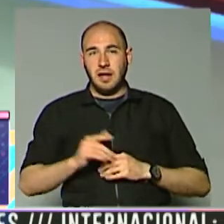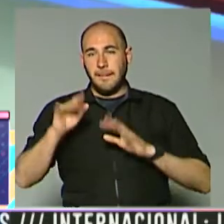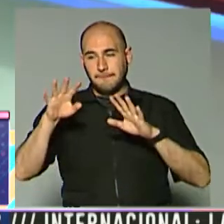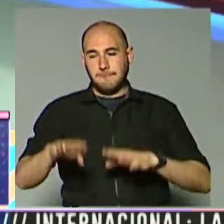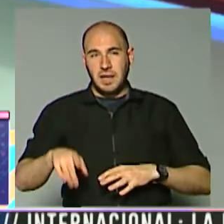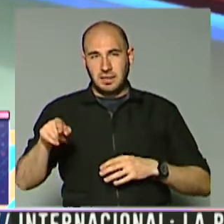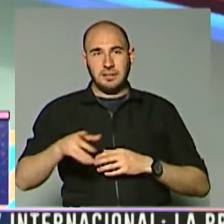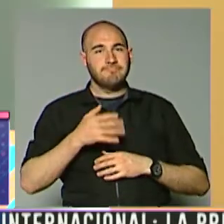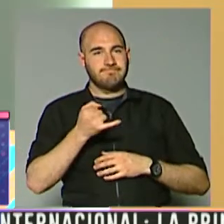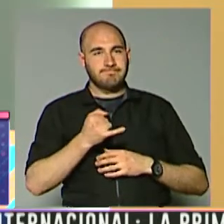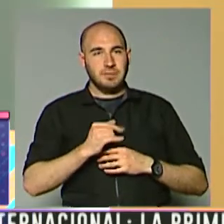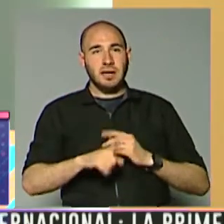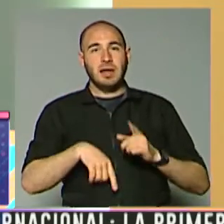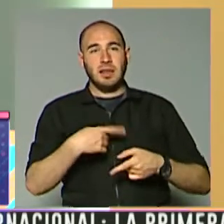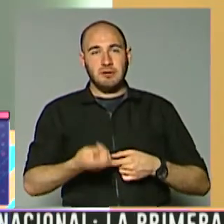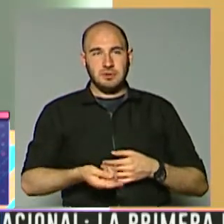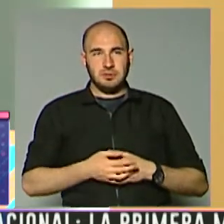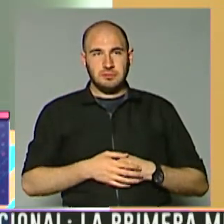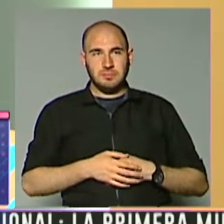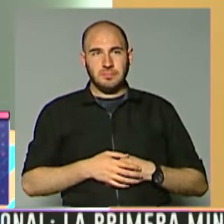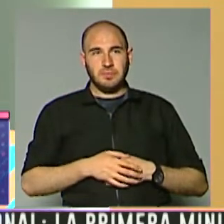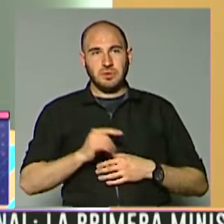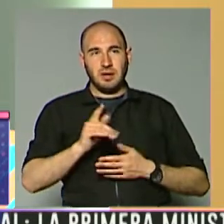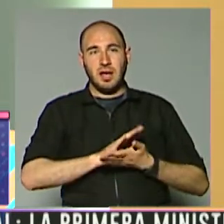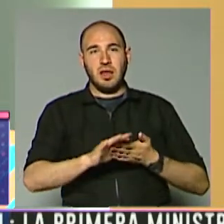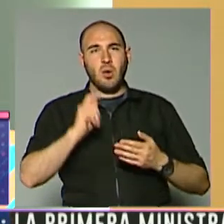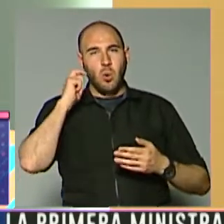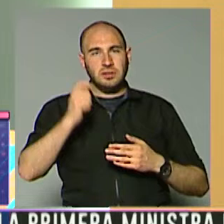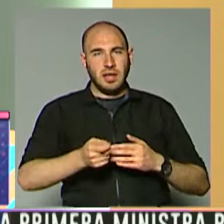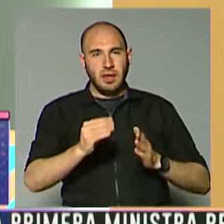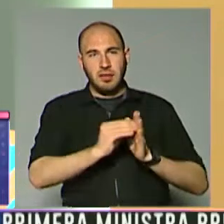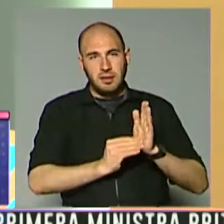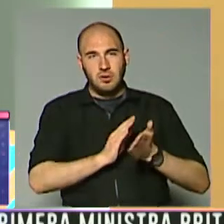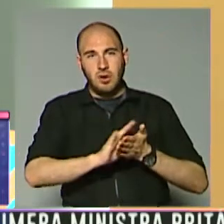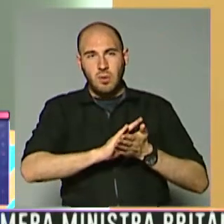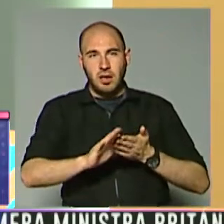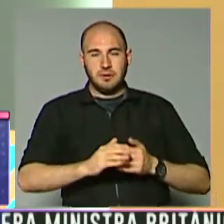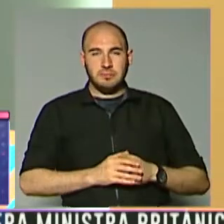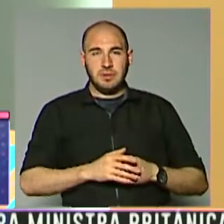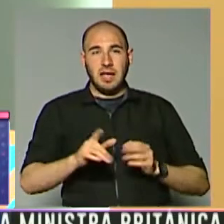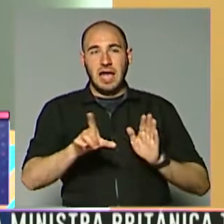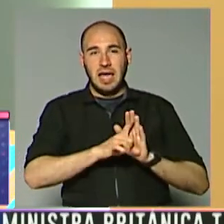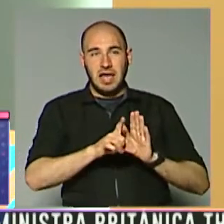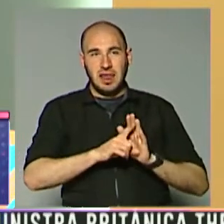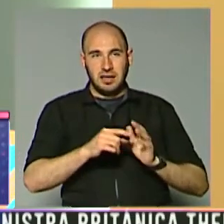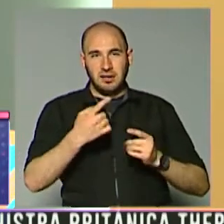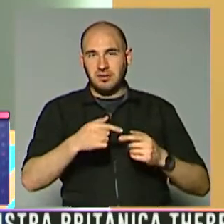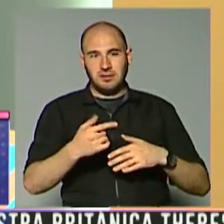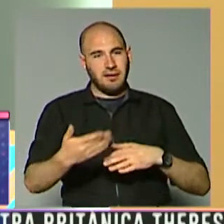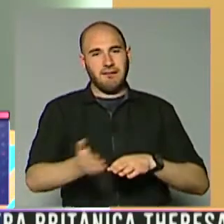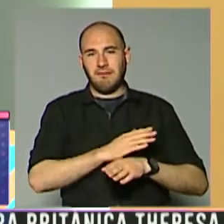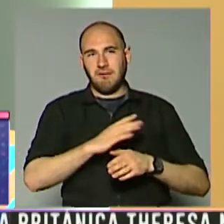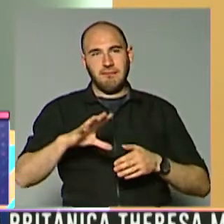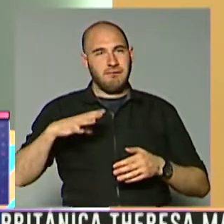plataforma. Exacto, y eso después tuvo, obviamente, toda una actualización jurídica, que en esto es algo que la ley siempre va detrás de lo que sucede,